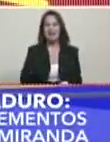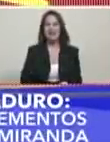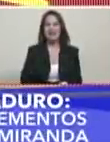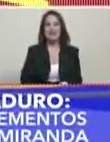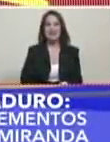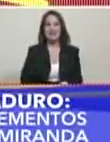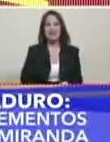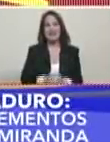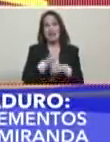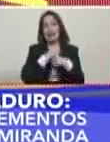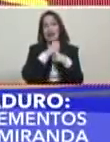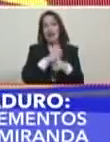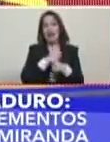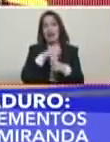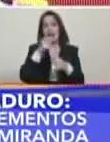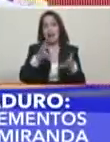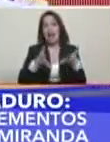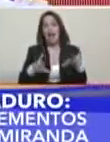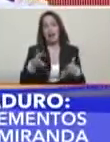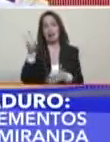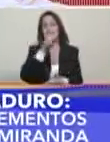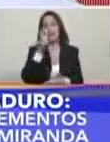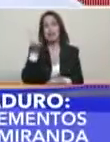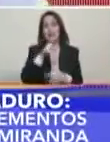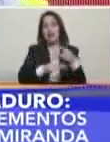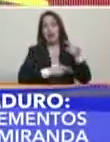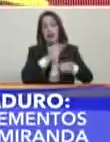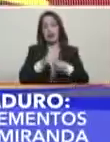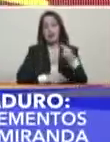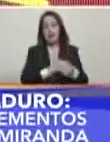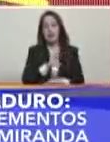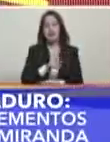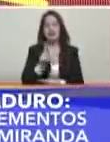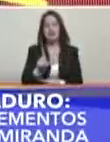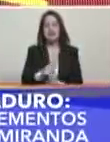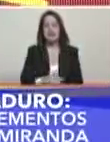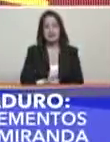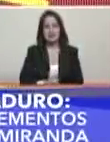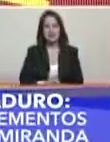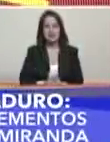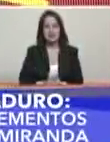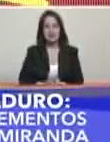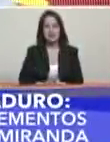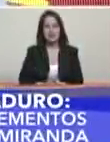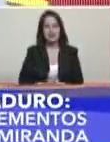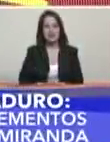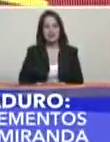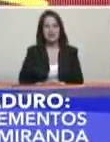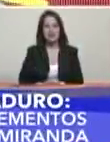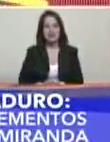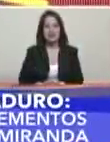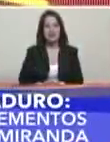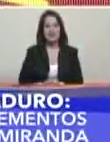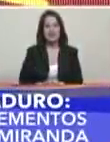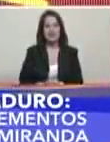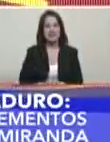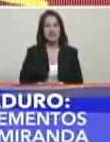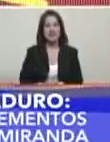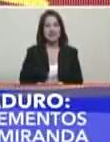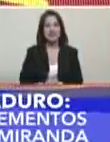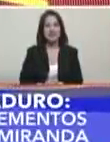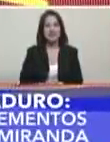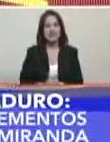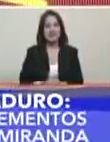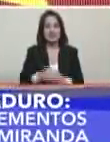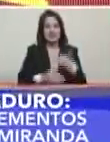de la Venezuela del siglo XXI tiene que avanzar. Avanzar, avanzar Venezuela, recuperar, trabajar,